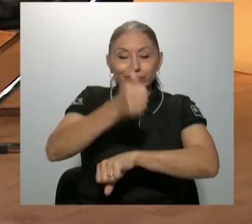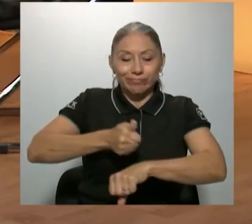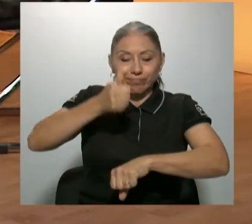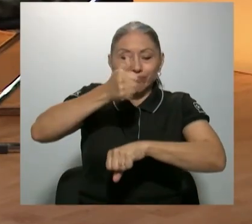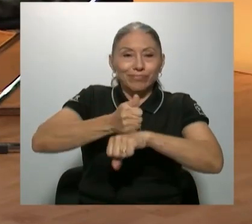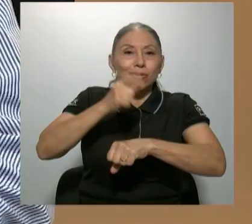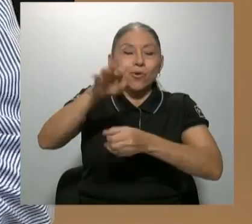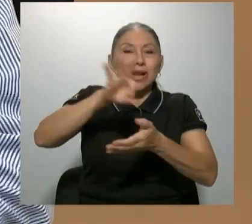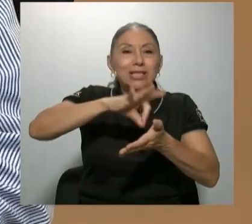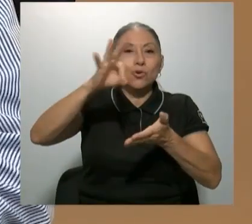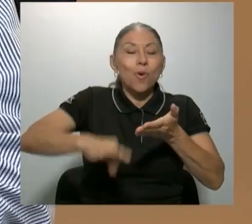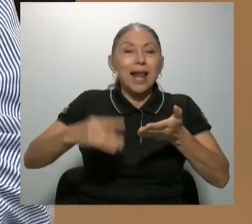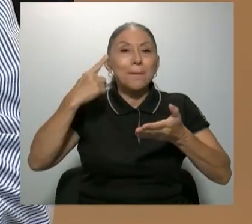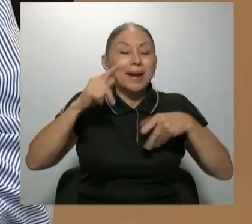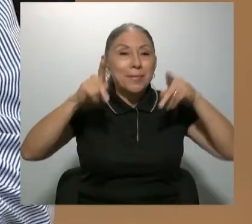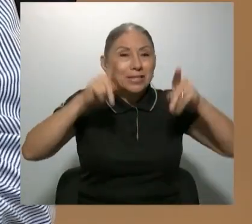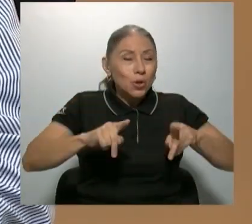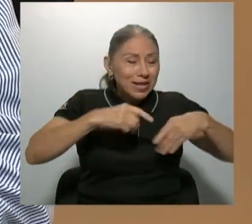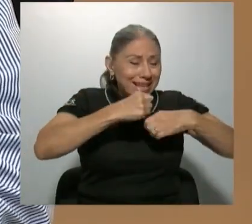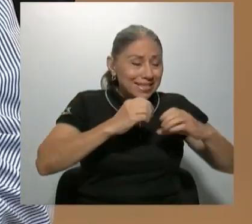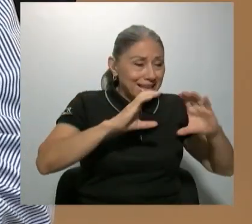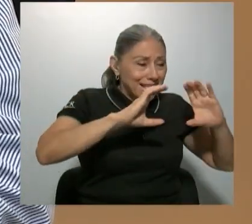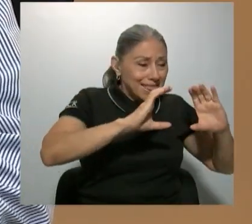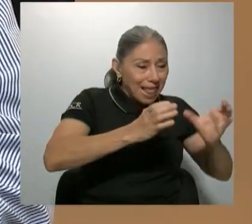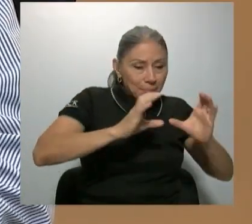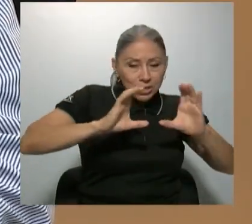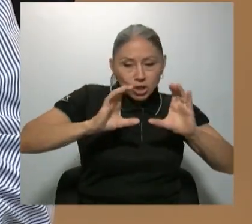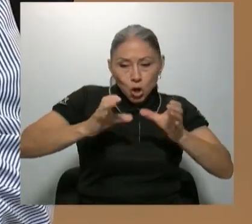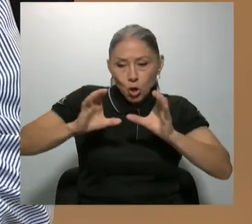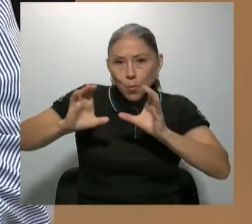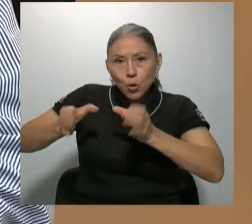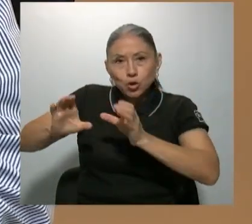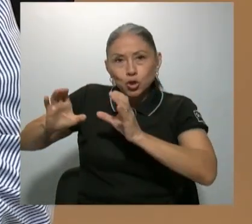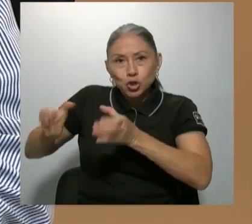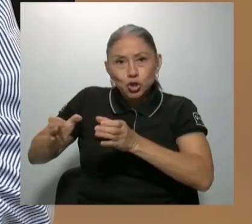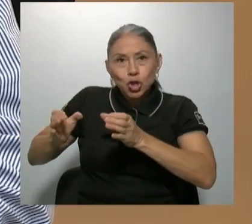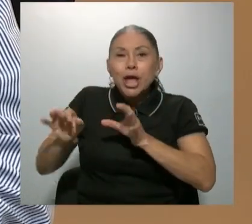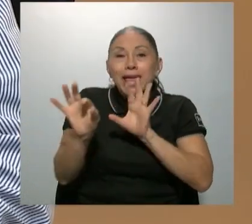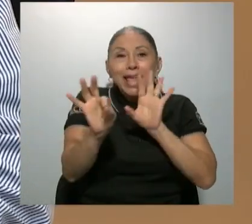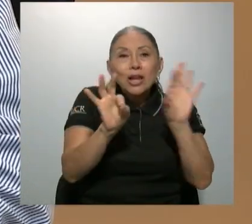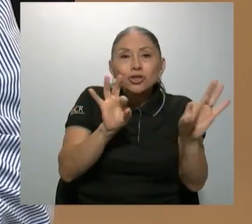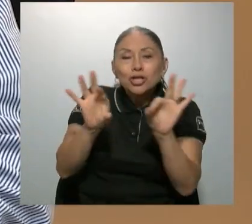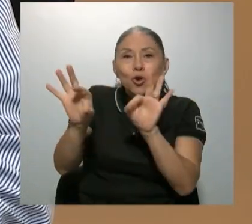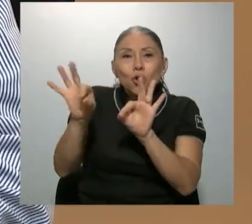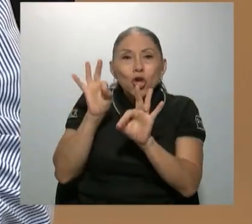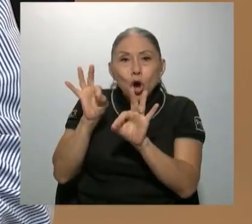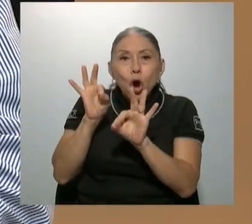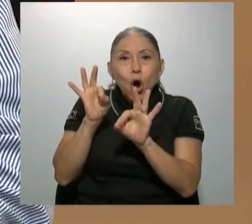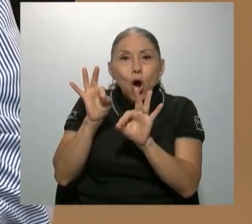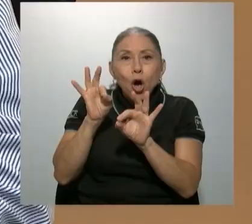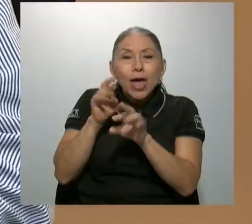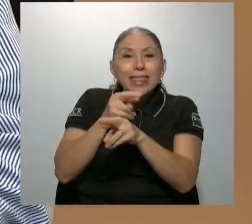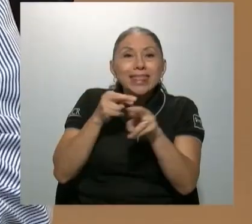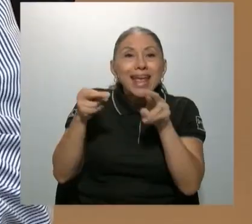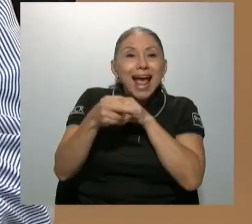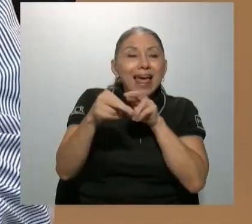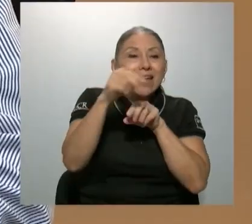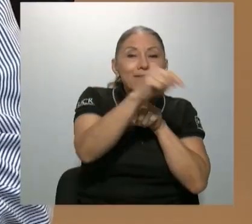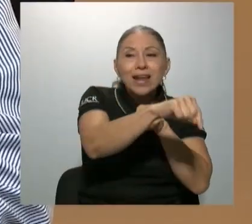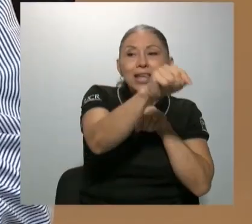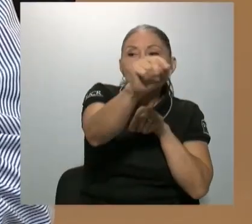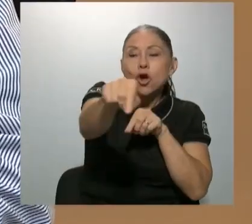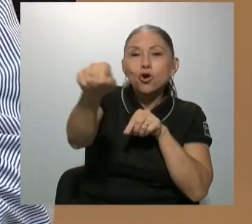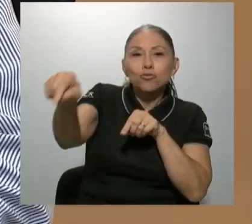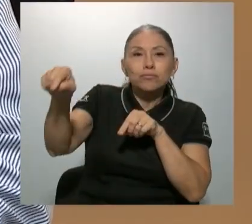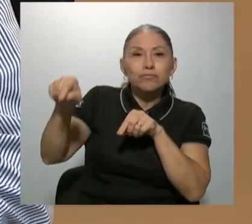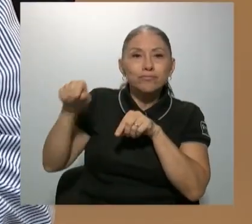para taxónomos que los escogió de gente de los mismos, de cada región. En cada región,